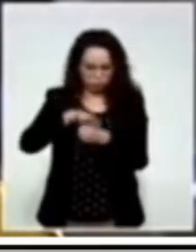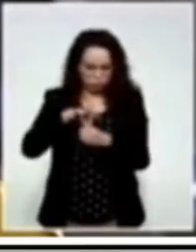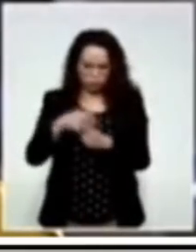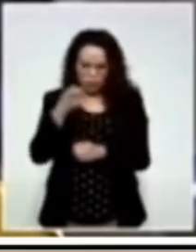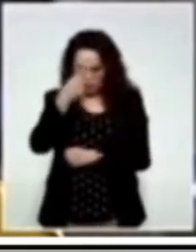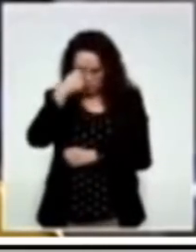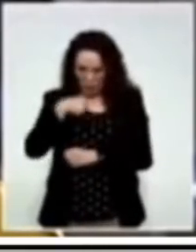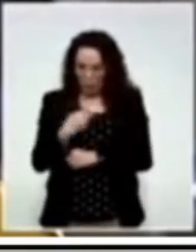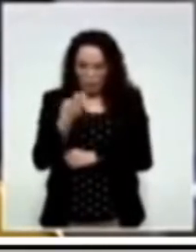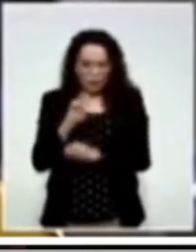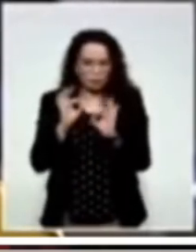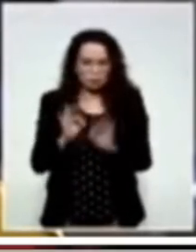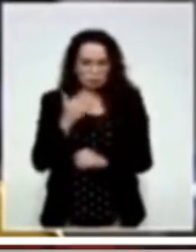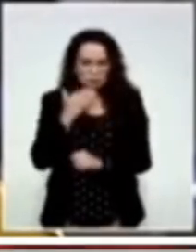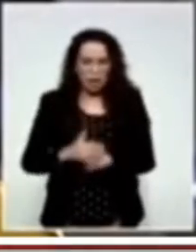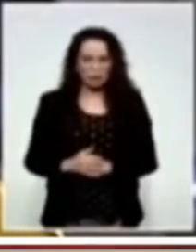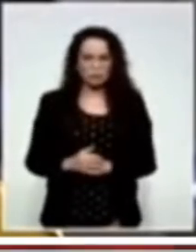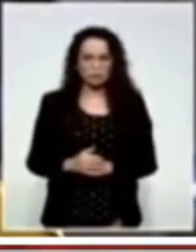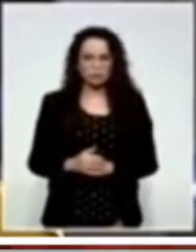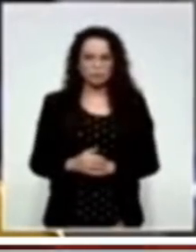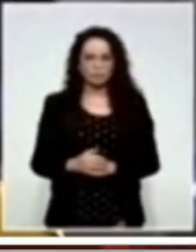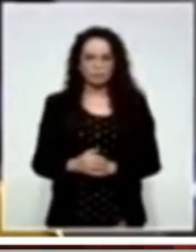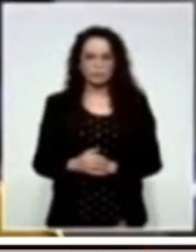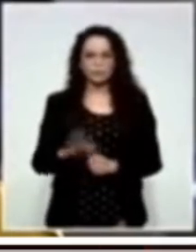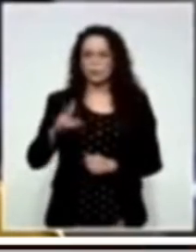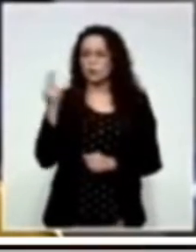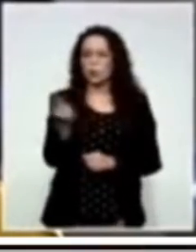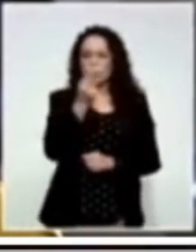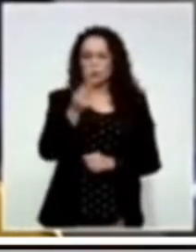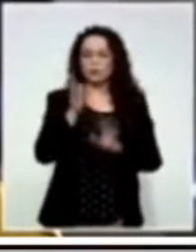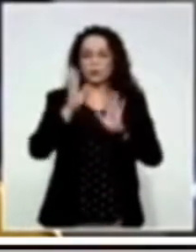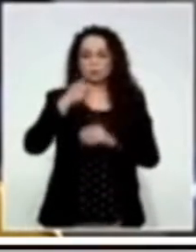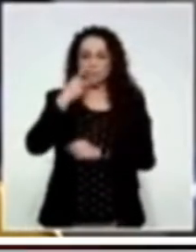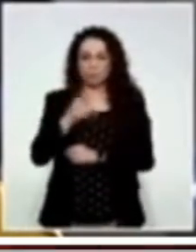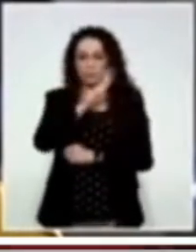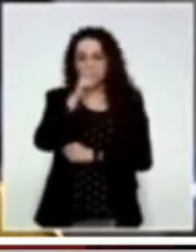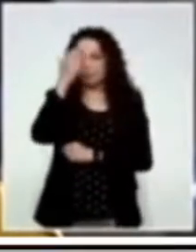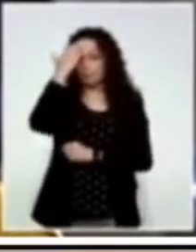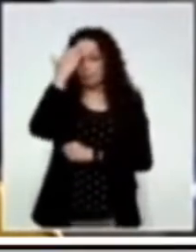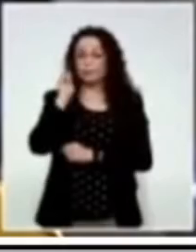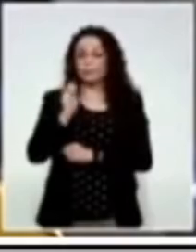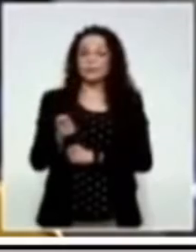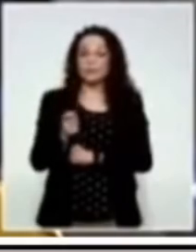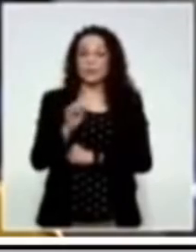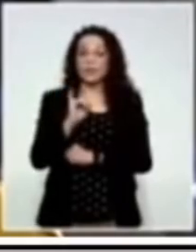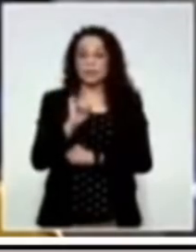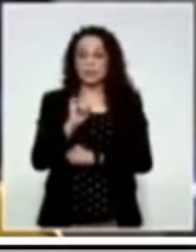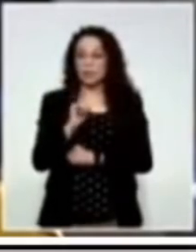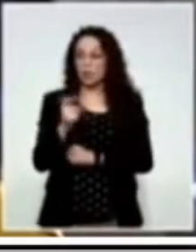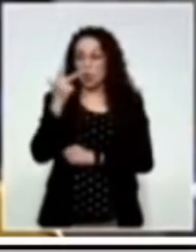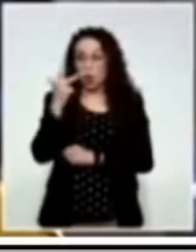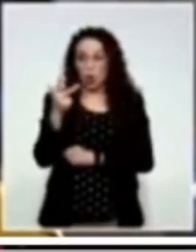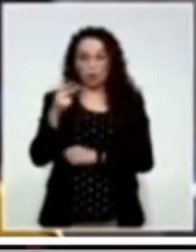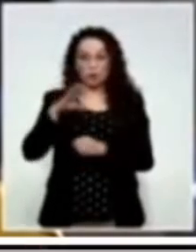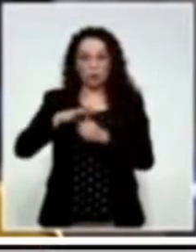le respondía usted al compañero del País, en donde usted mismo reconoce que hubo un momento en el que sí se contaron los 8 votos